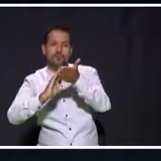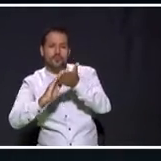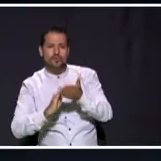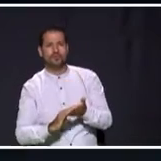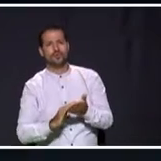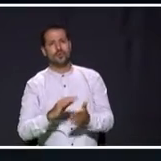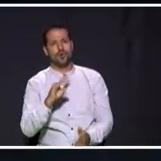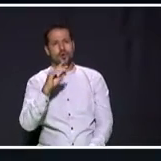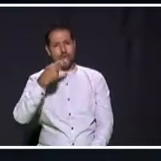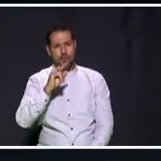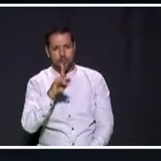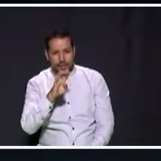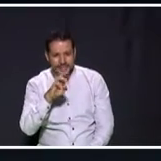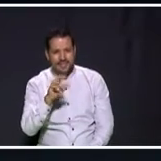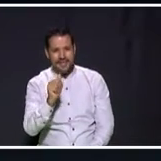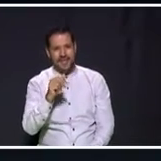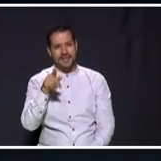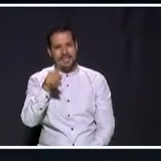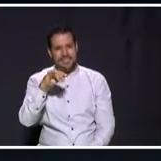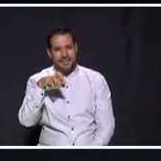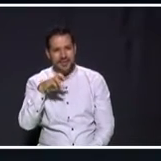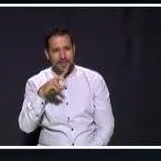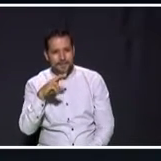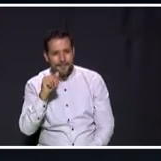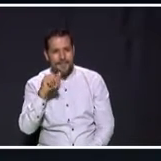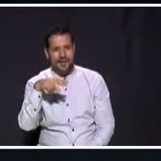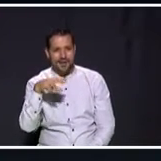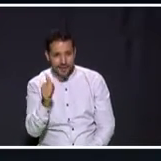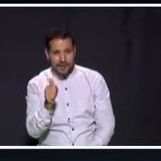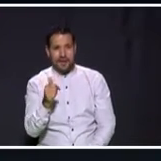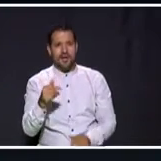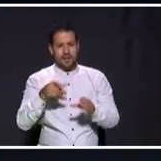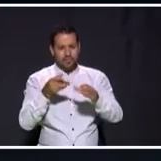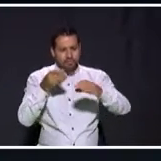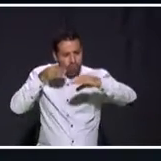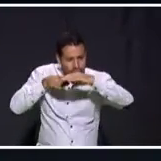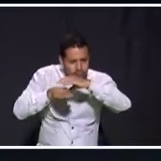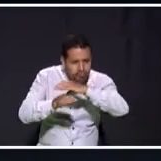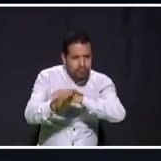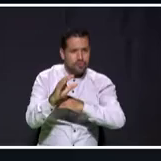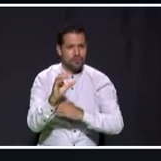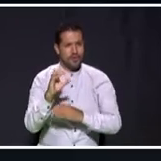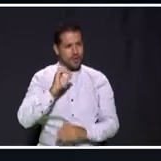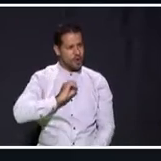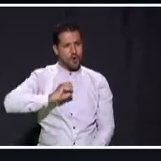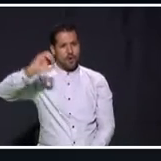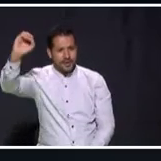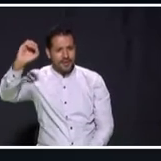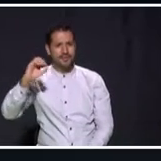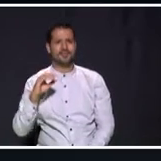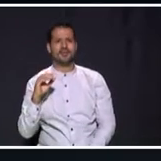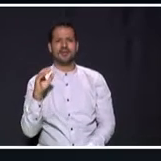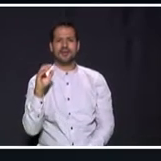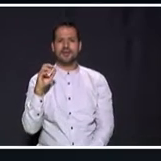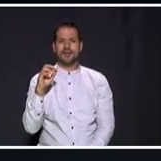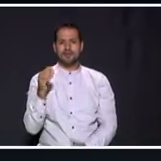oriente doble calzada el túnel de oriente además doble calzada entre puerto salgar puerto